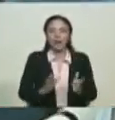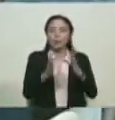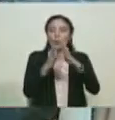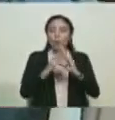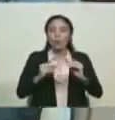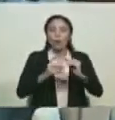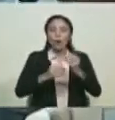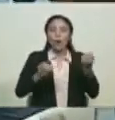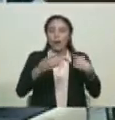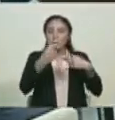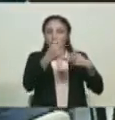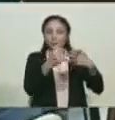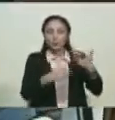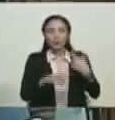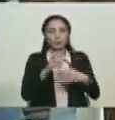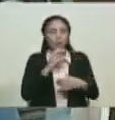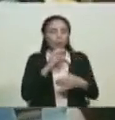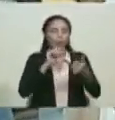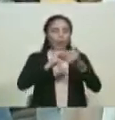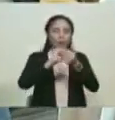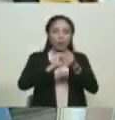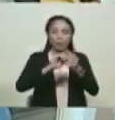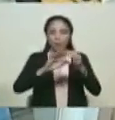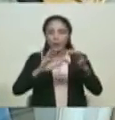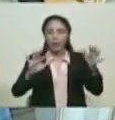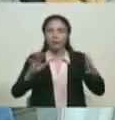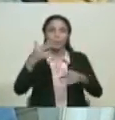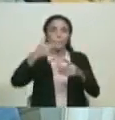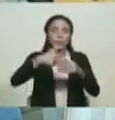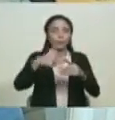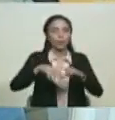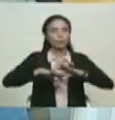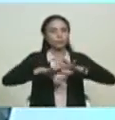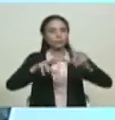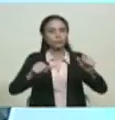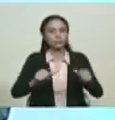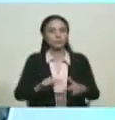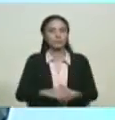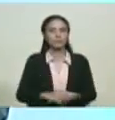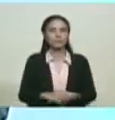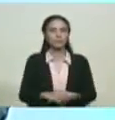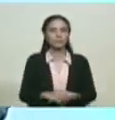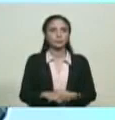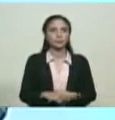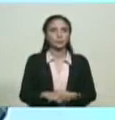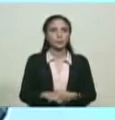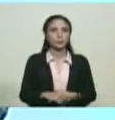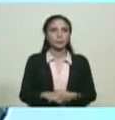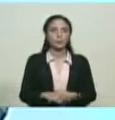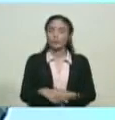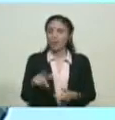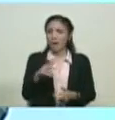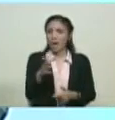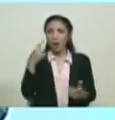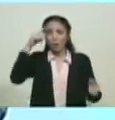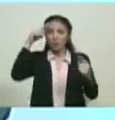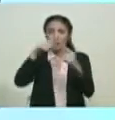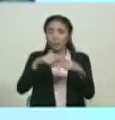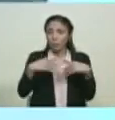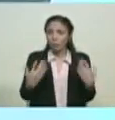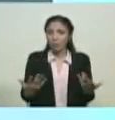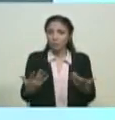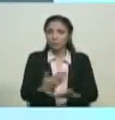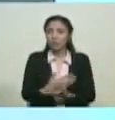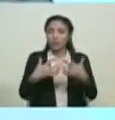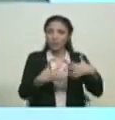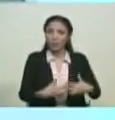naturales venir por las riquezas de venezuela qué quiere el imperialismo acabar el modelo